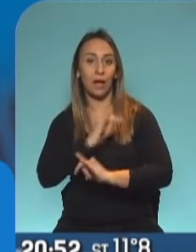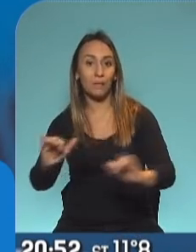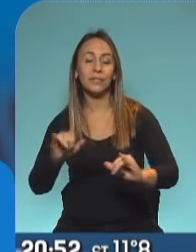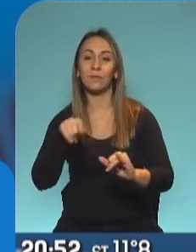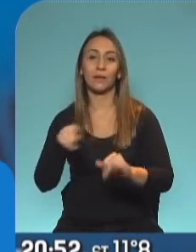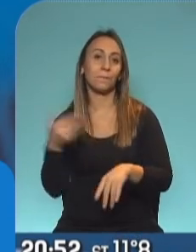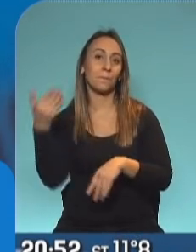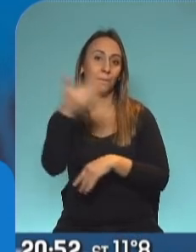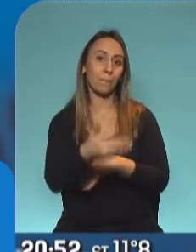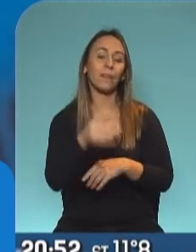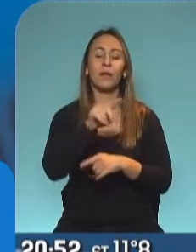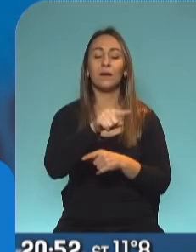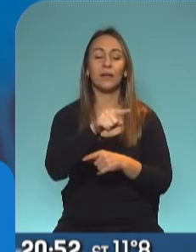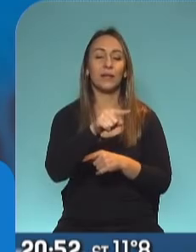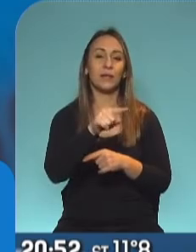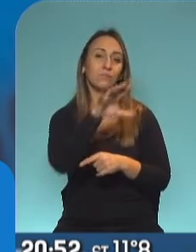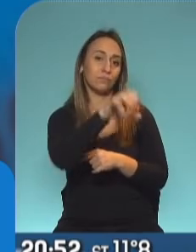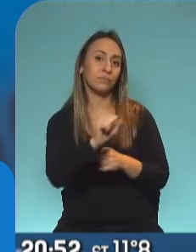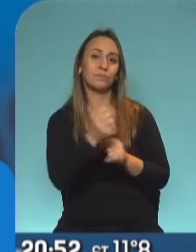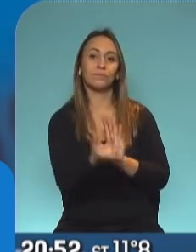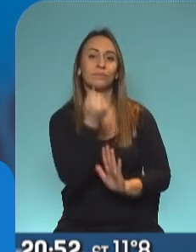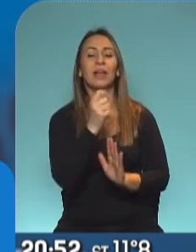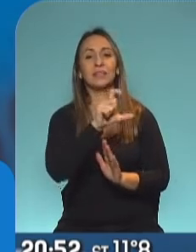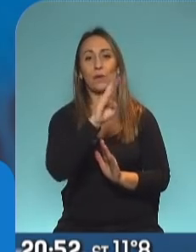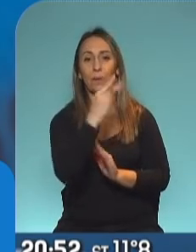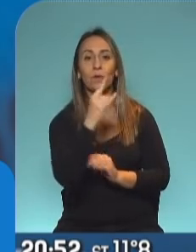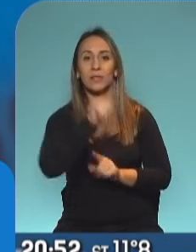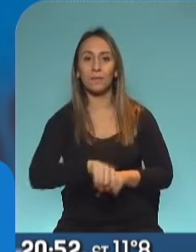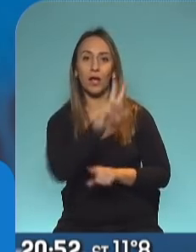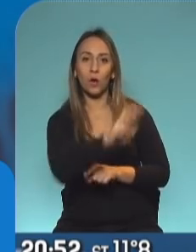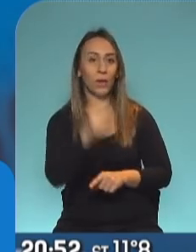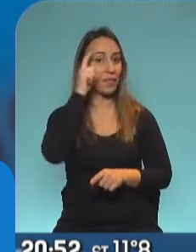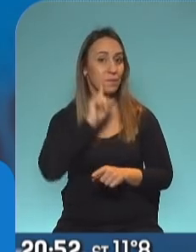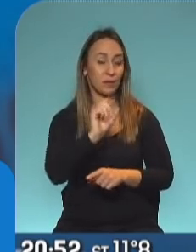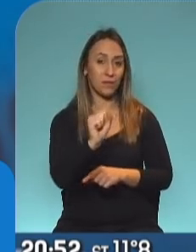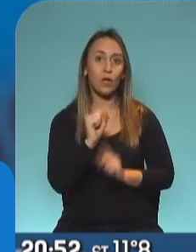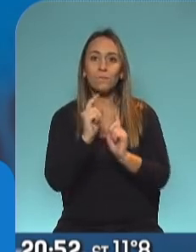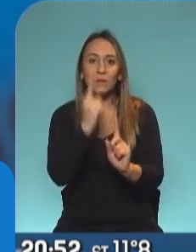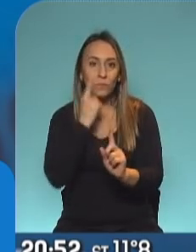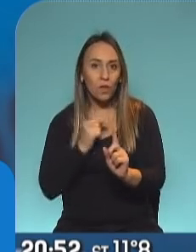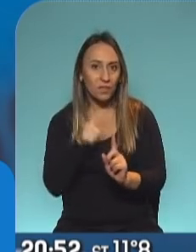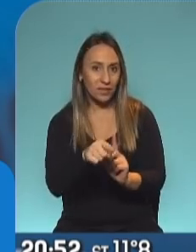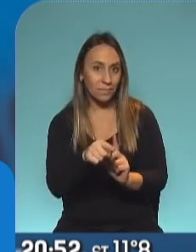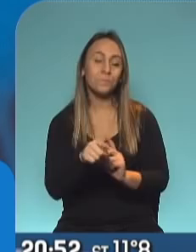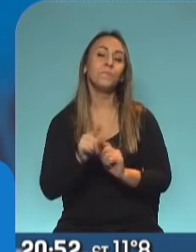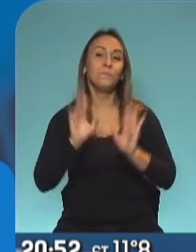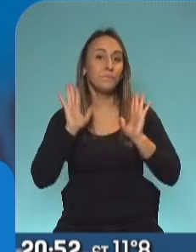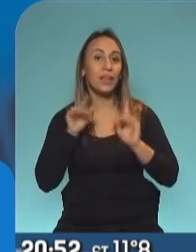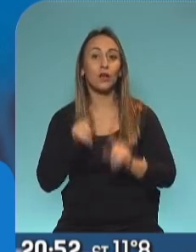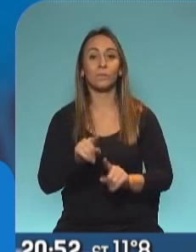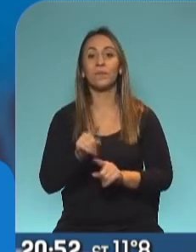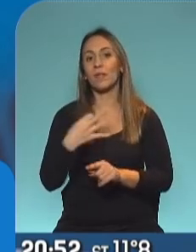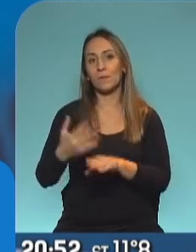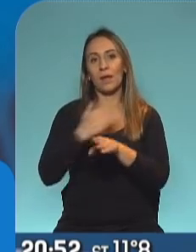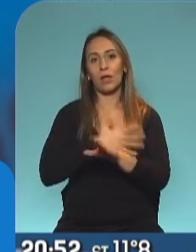sacar su CBU y además retirar sus 10.000 pesos en una única oportunidad, pero que tienen que sacar el turno, o sea que el banco se va a